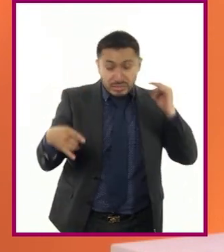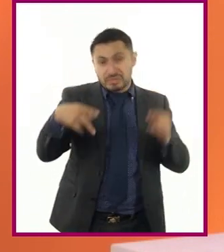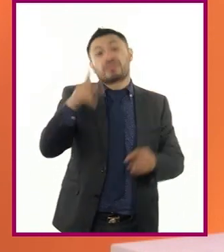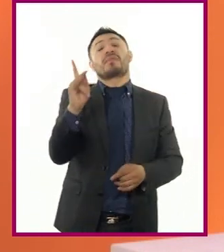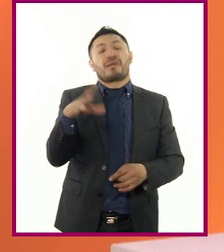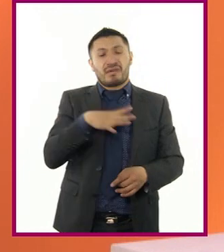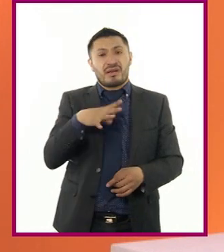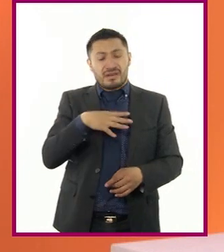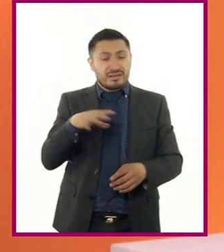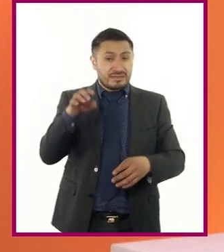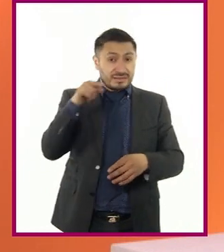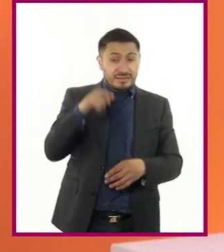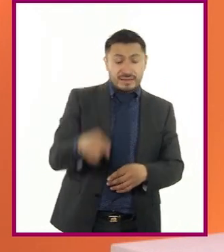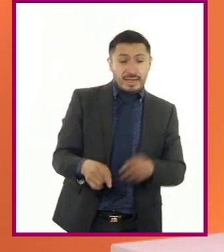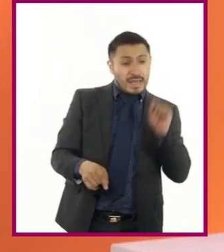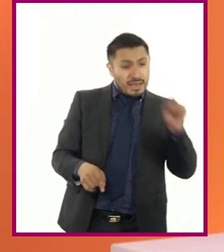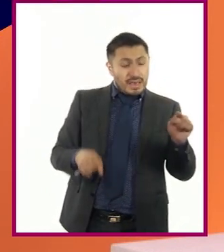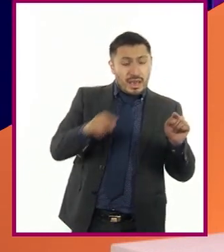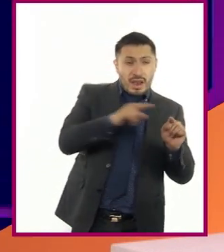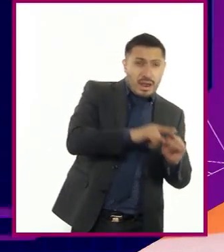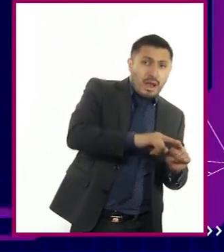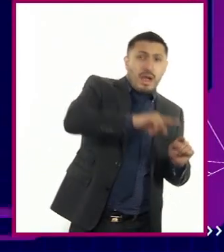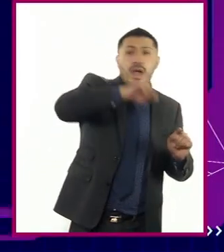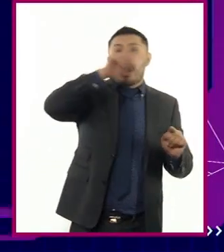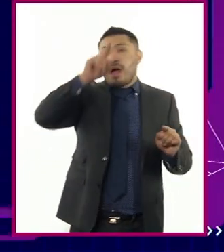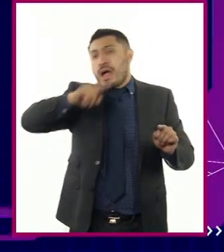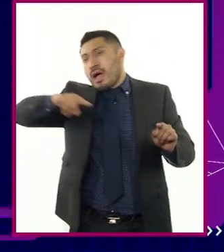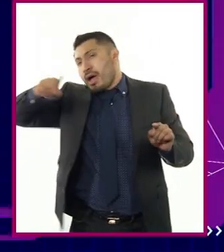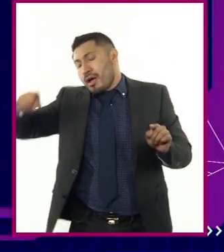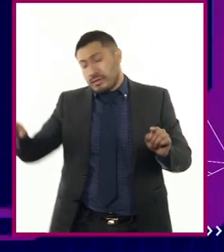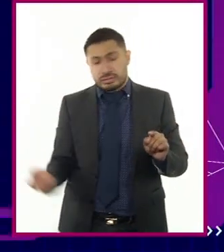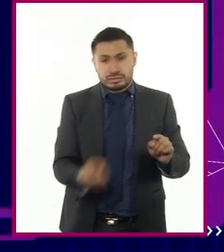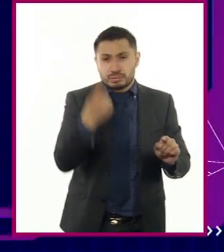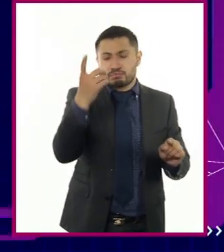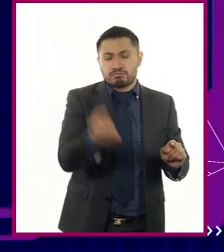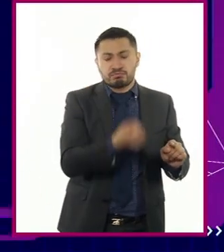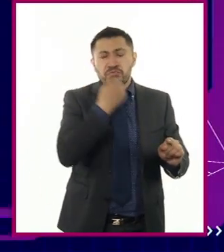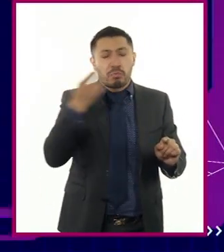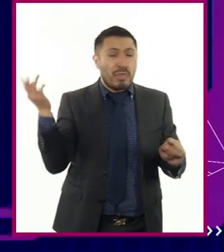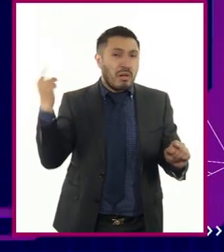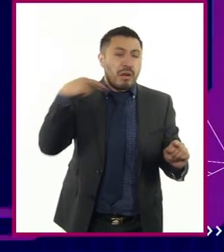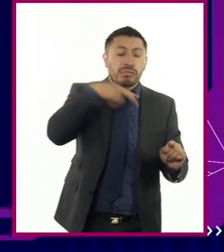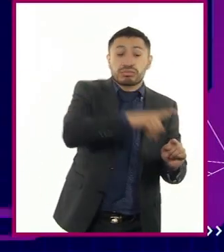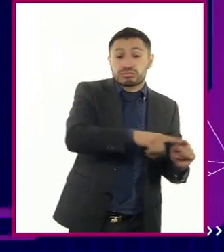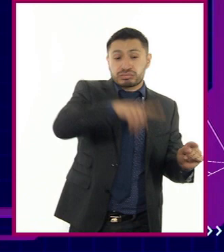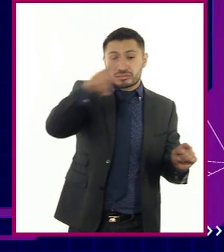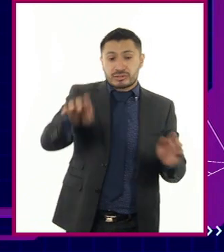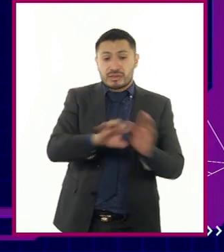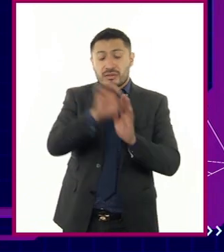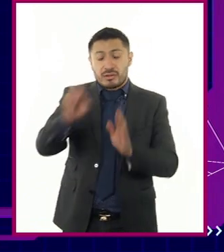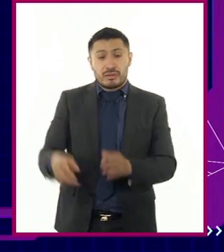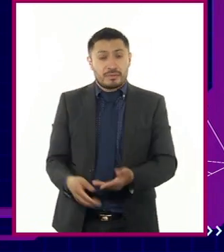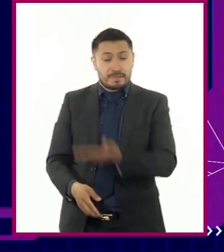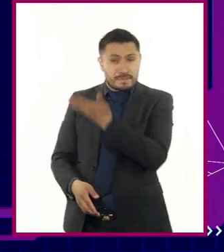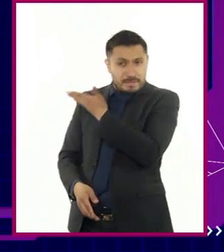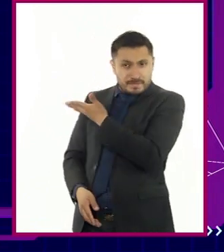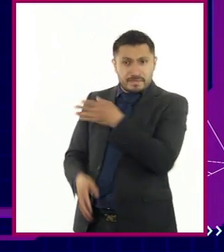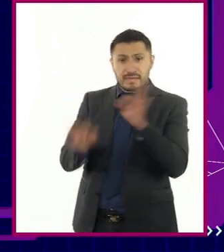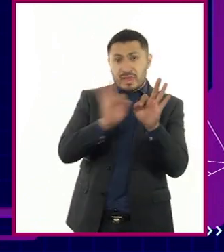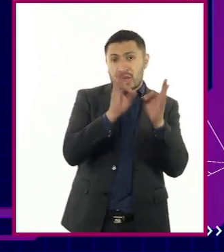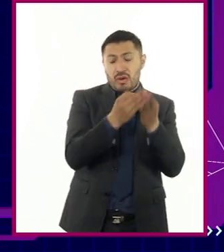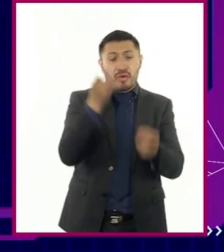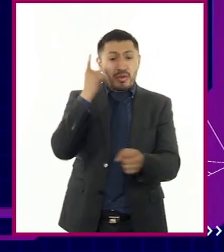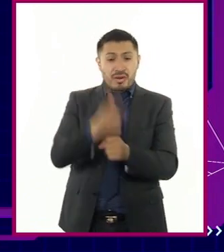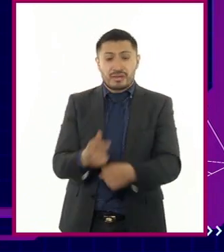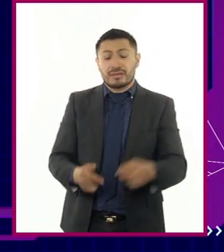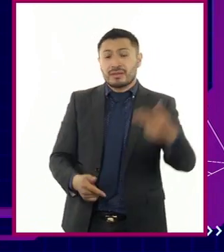punto dado del espacio en un segundo. La unidad de medida para la frecuencia es el Hertz y se simboliza con las